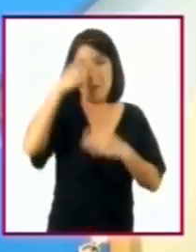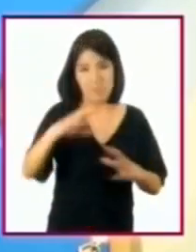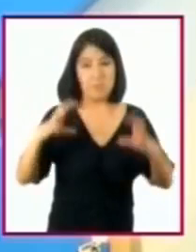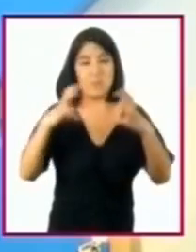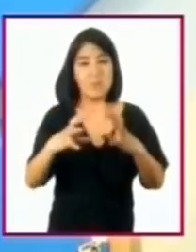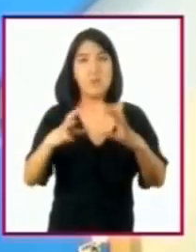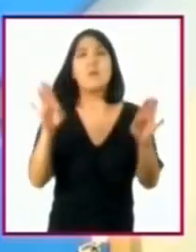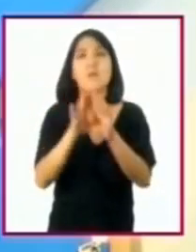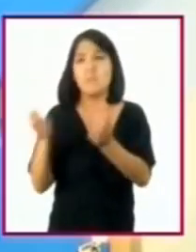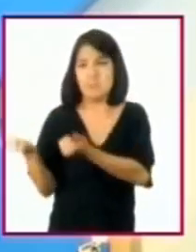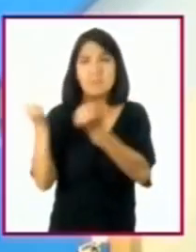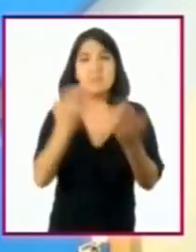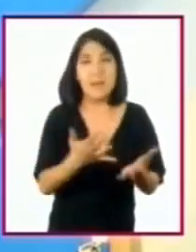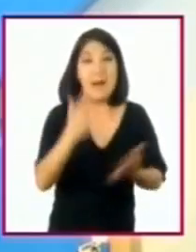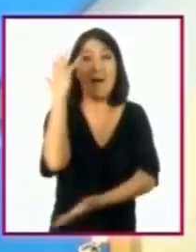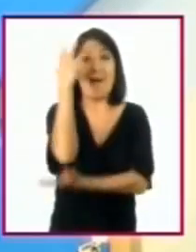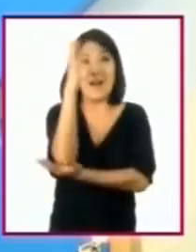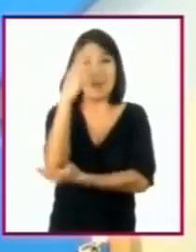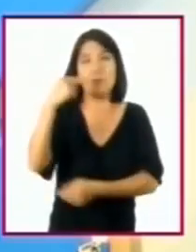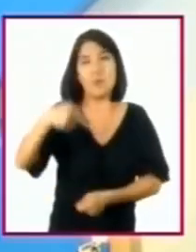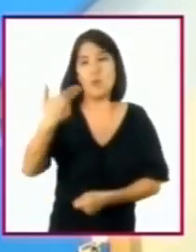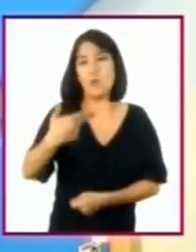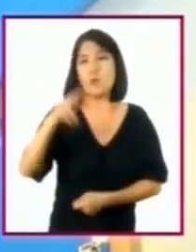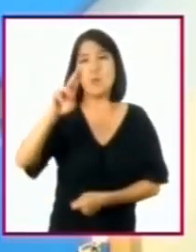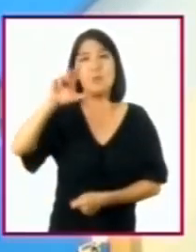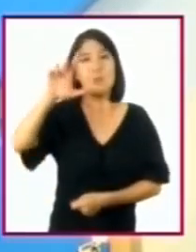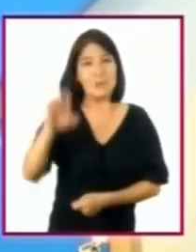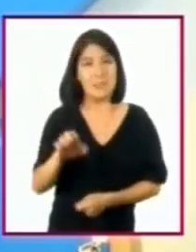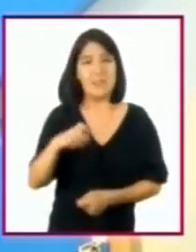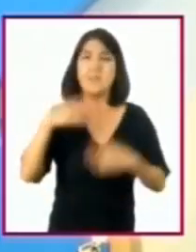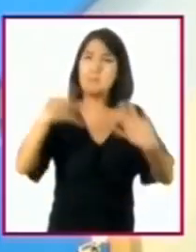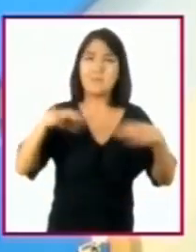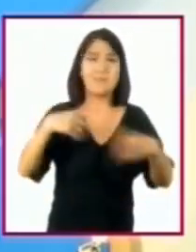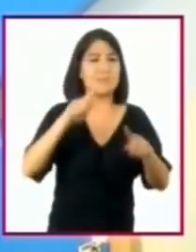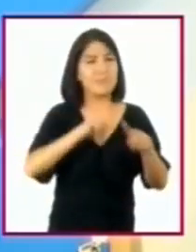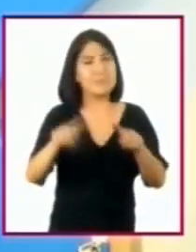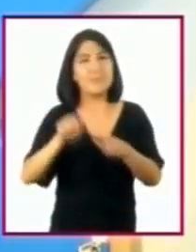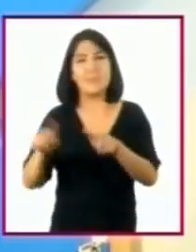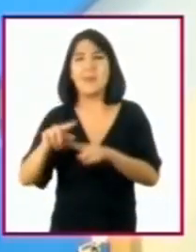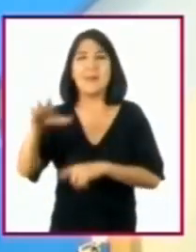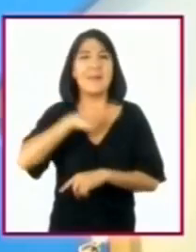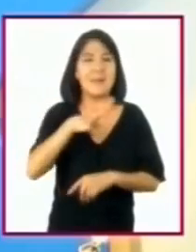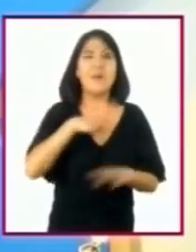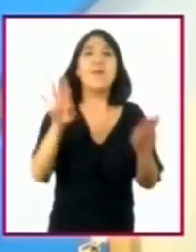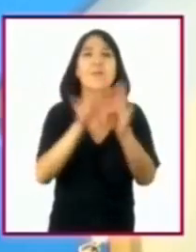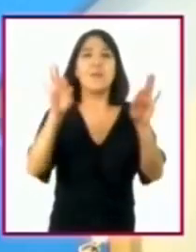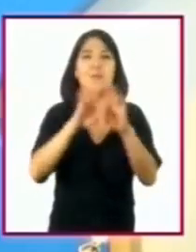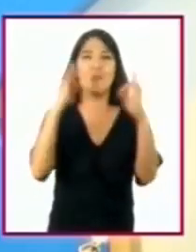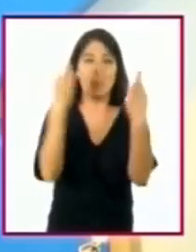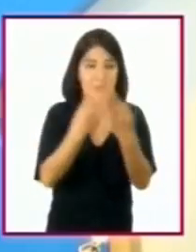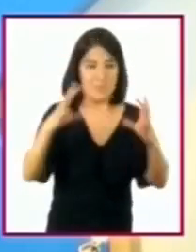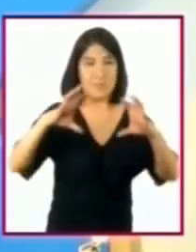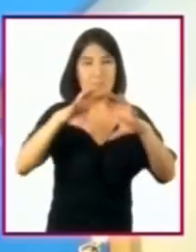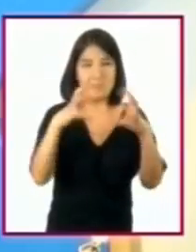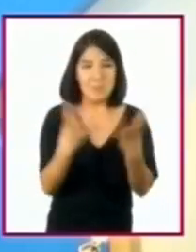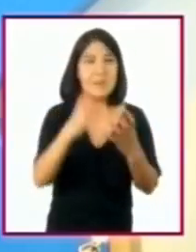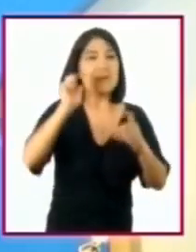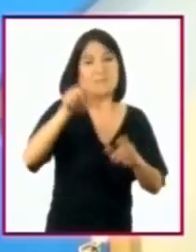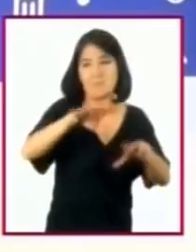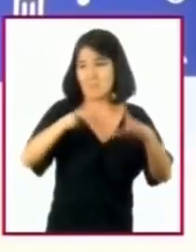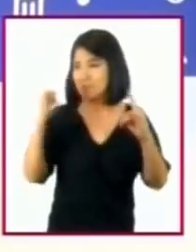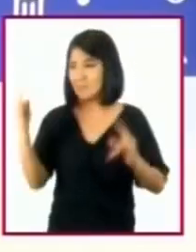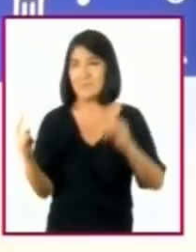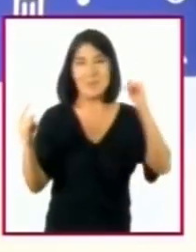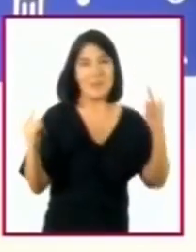se extraía del árbol de hule. Existían muchas variaciones en la forma y dimensiones de las canchas.